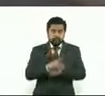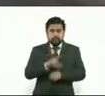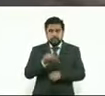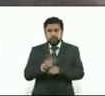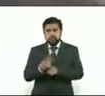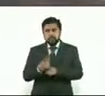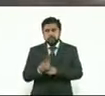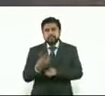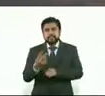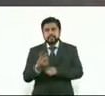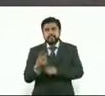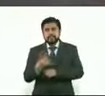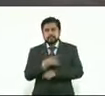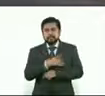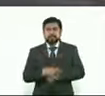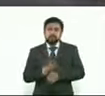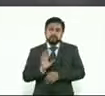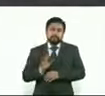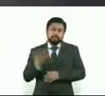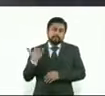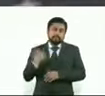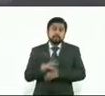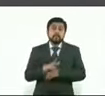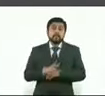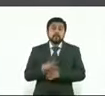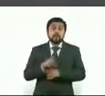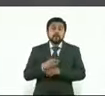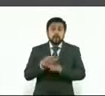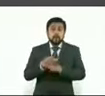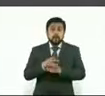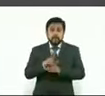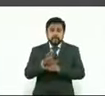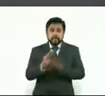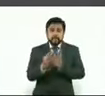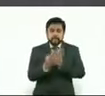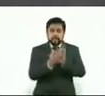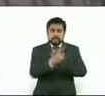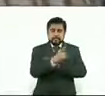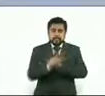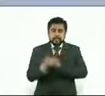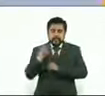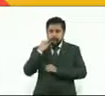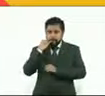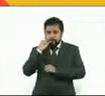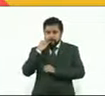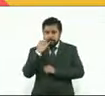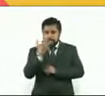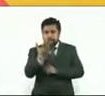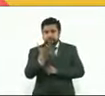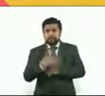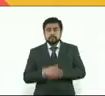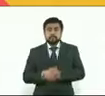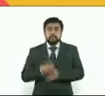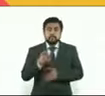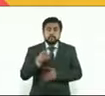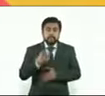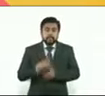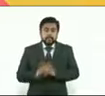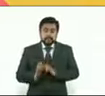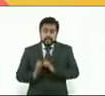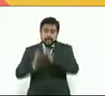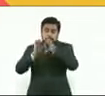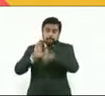entonces están muy cerca también de la Torre Latinoamericana, que fuera el rascacielos más